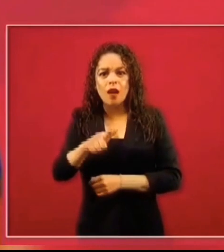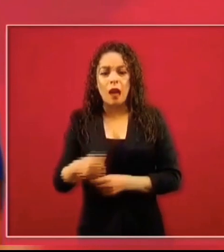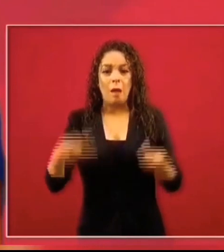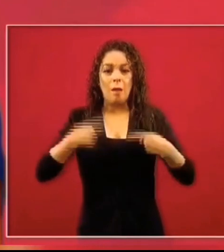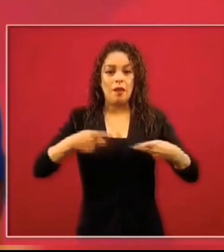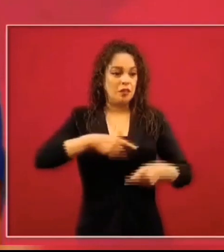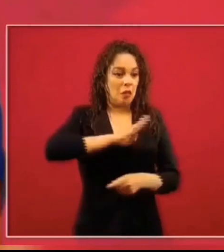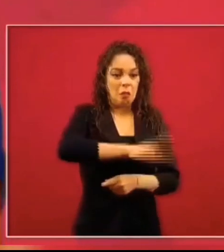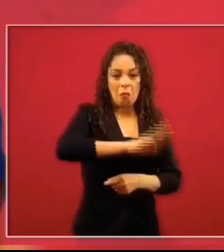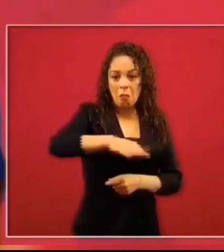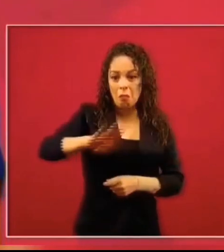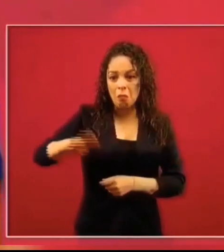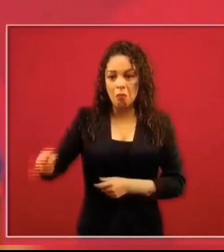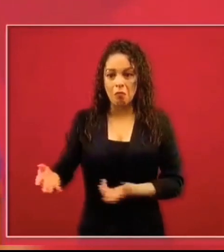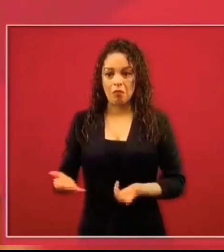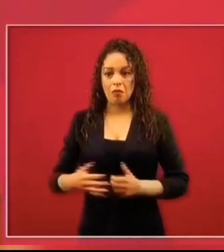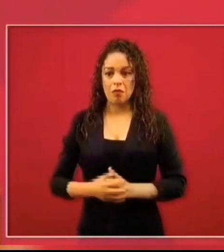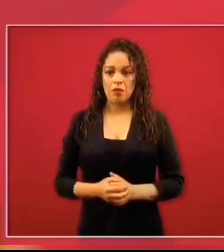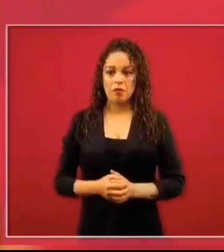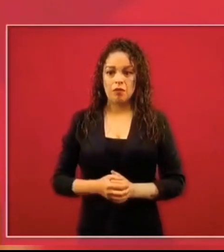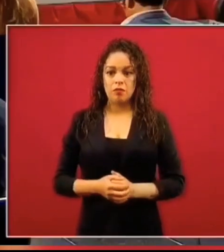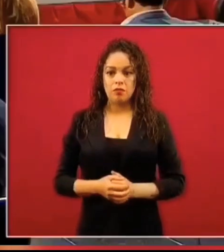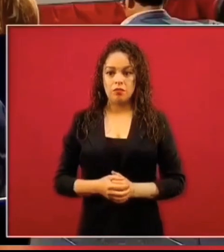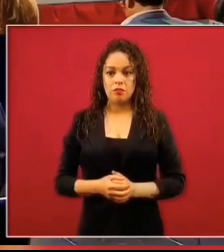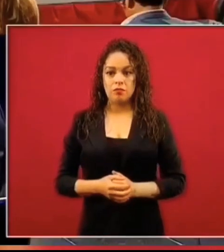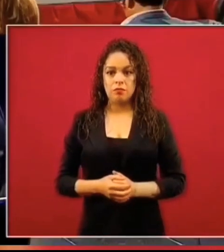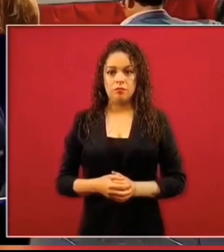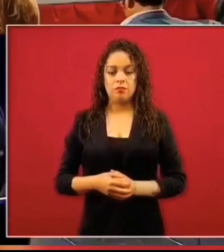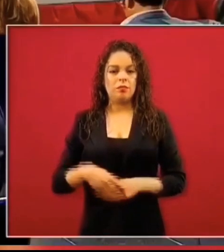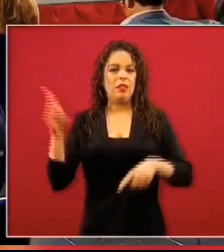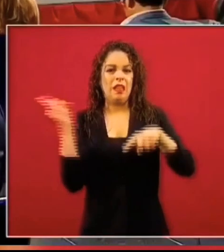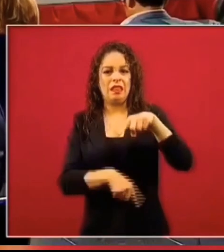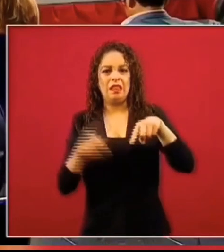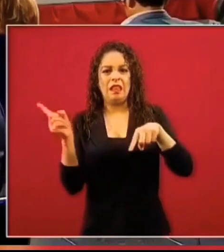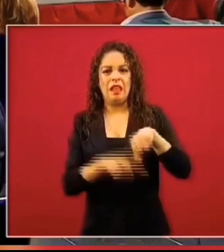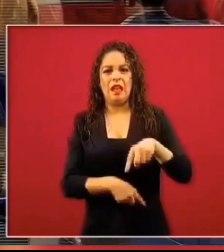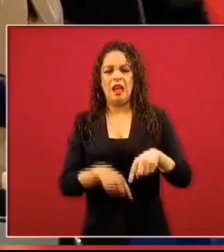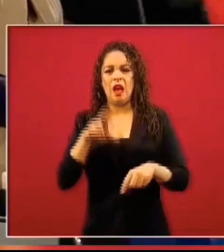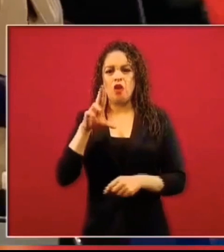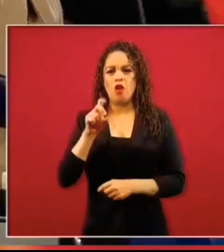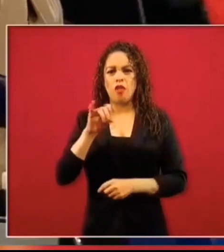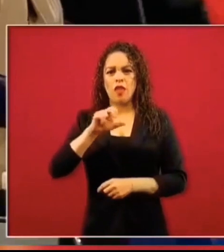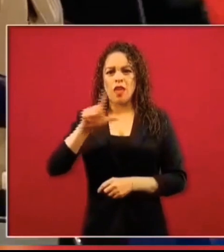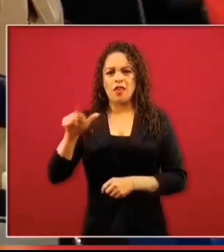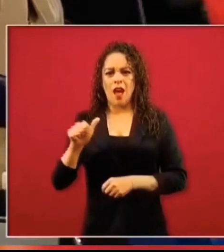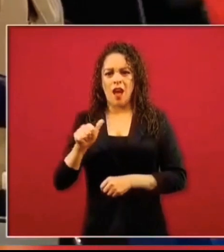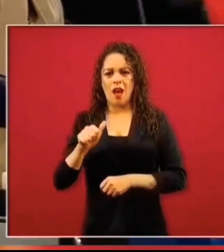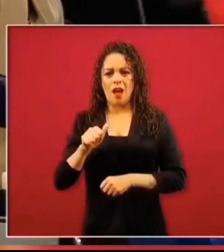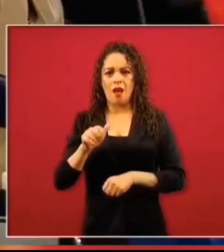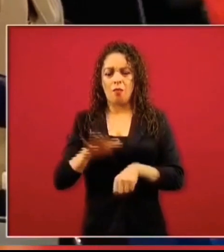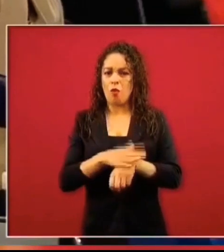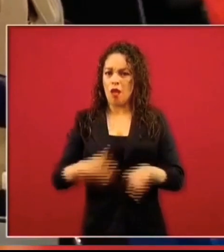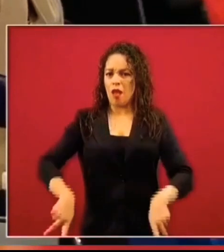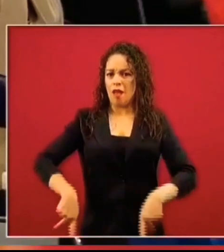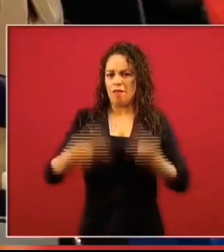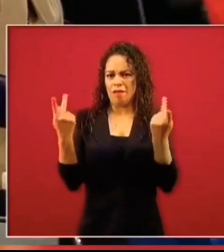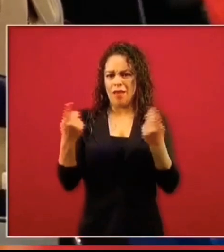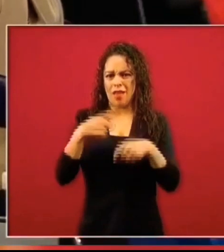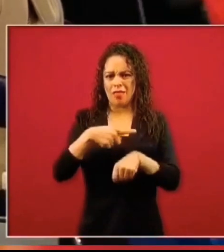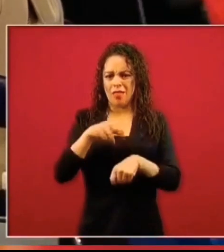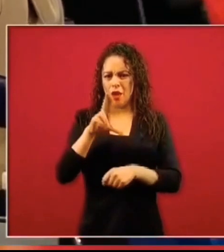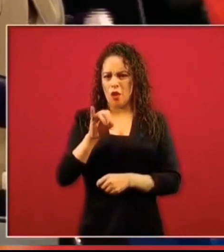que, estaba yo leyendo, les estaban quitando las rodillas porque se venden las rodillas.